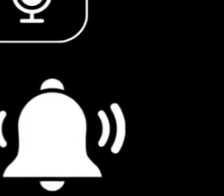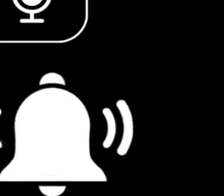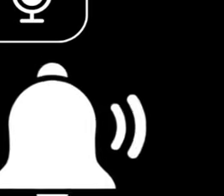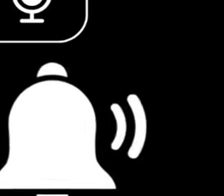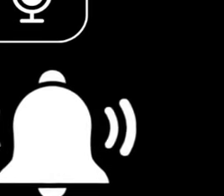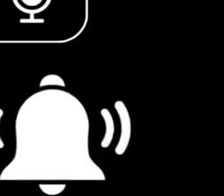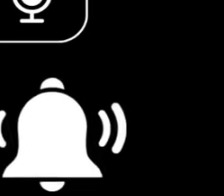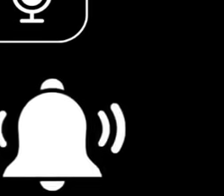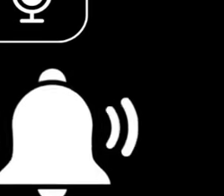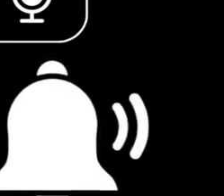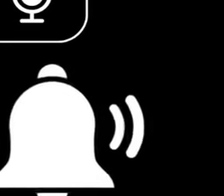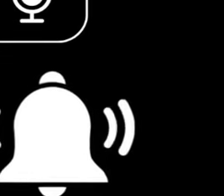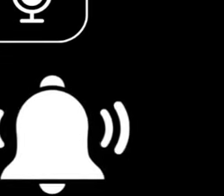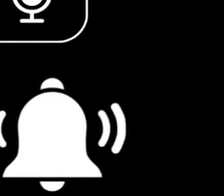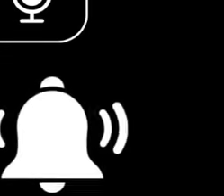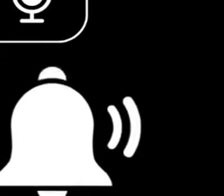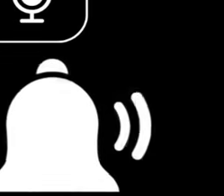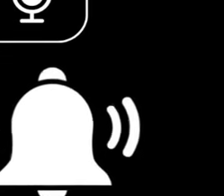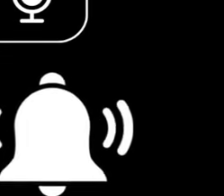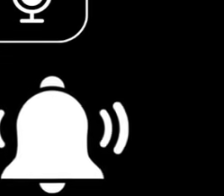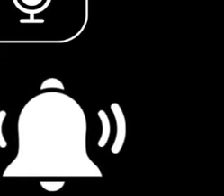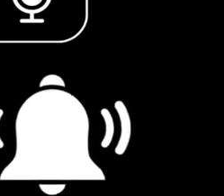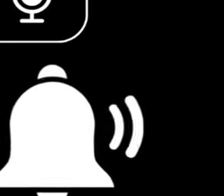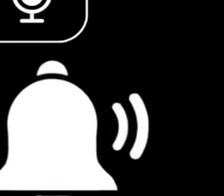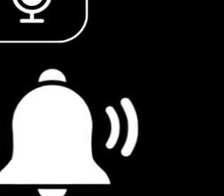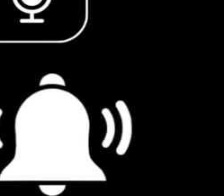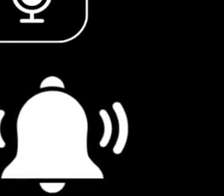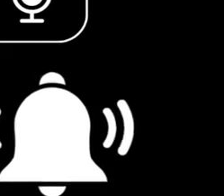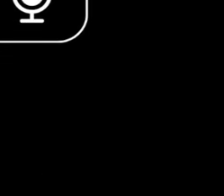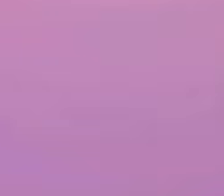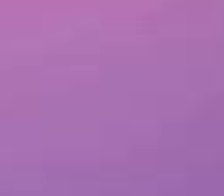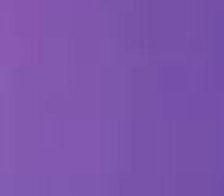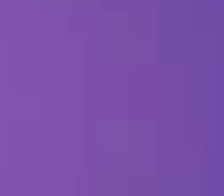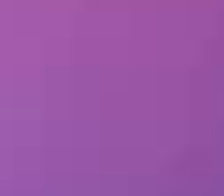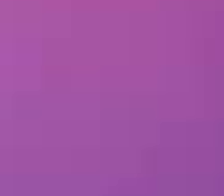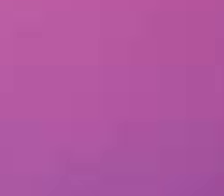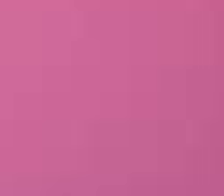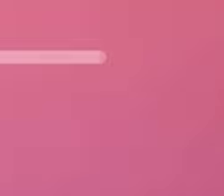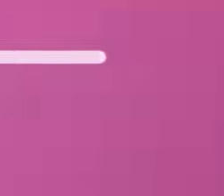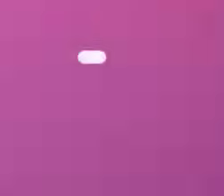Gracias por hacer parte de la comunidad Magenta Radio. Si te gustó el video, por favor